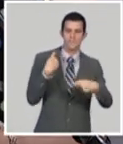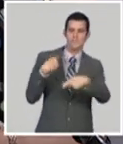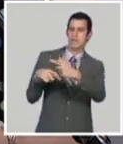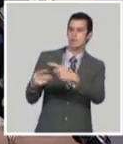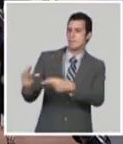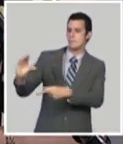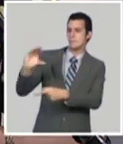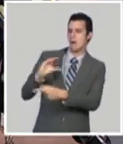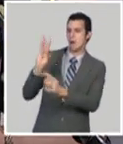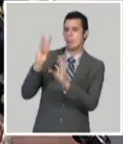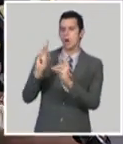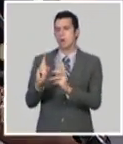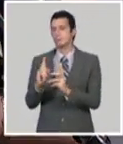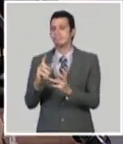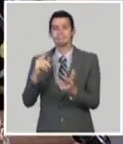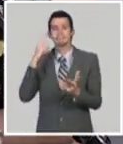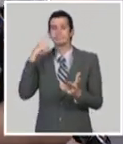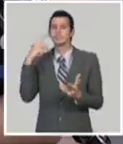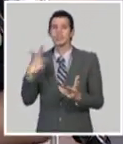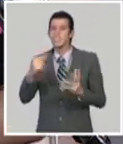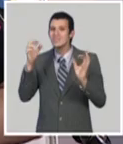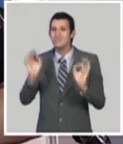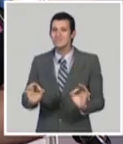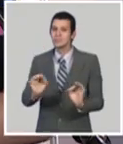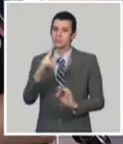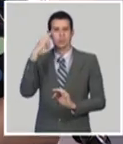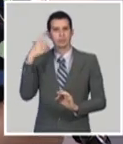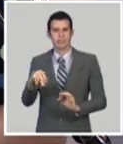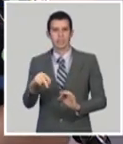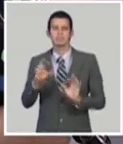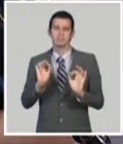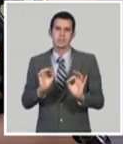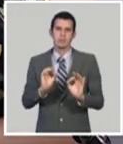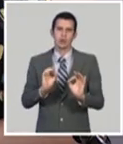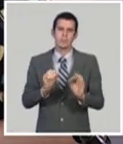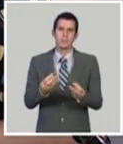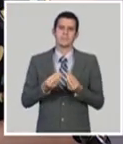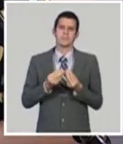riguroso realmente que en que en breve espacio de tiempo